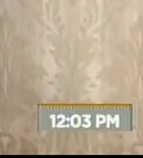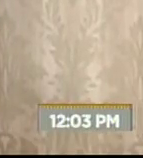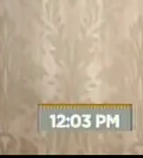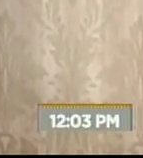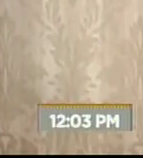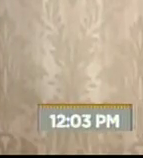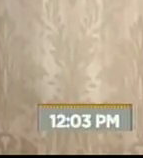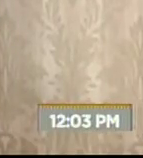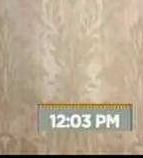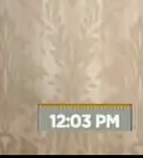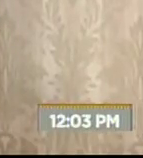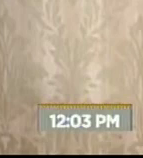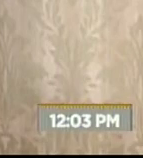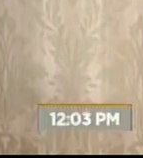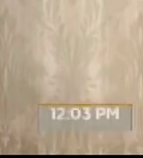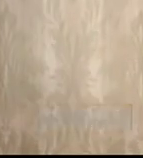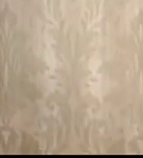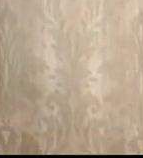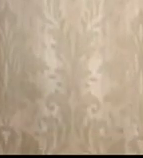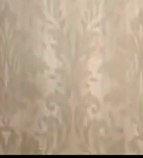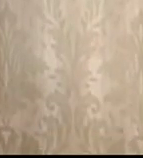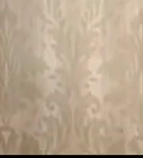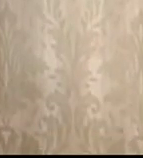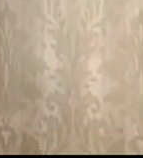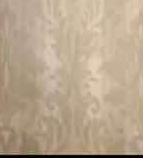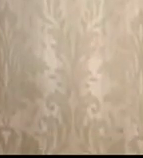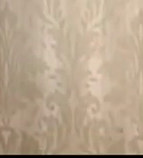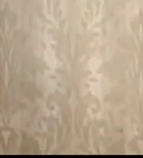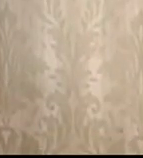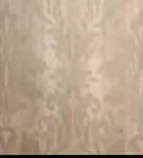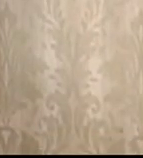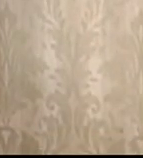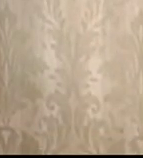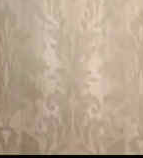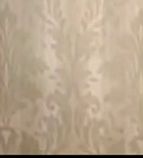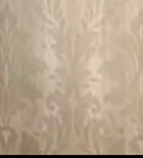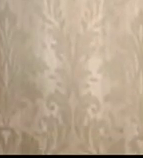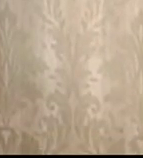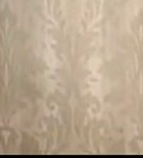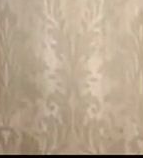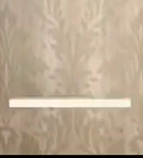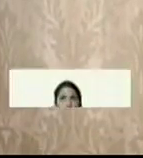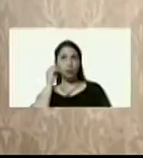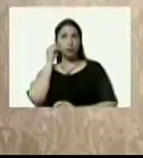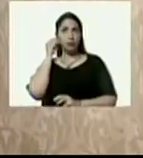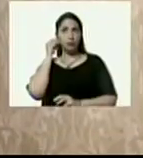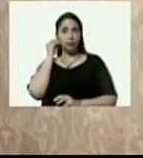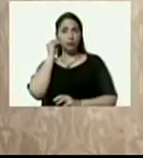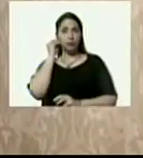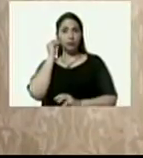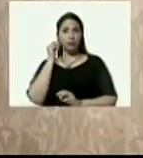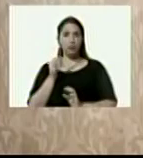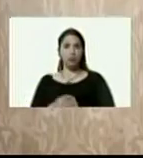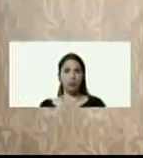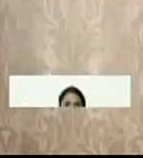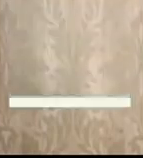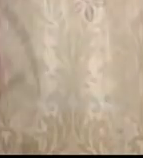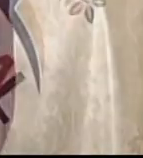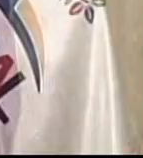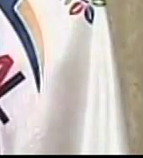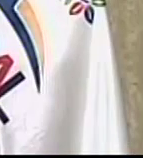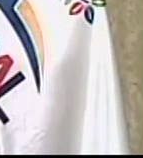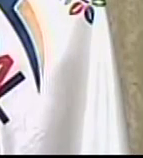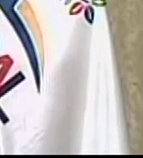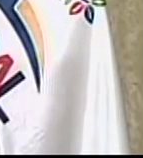tomar alguna acción en común conjunto para que se respeten los principios establecidos y en la carta de la